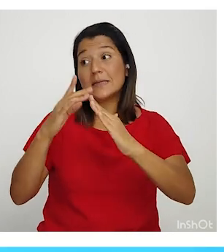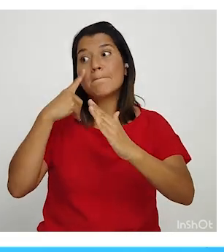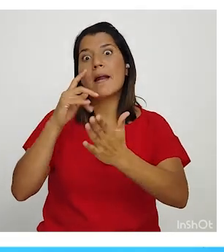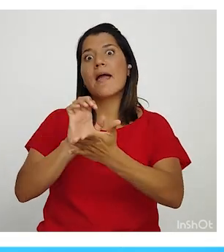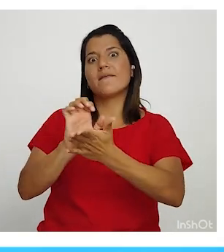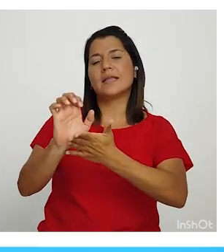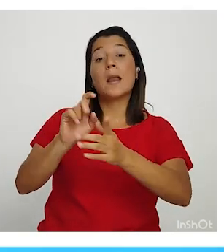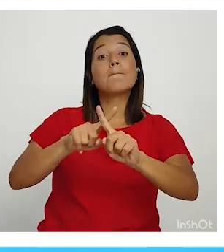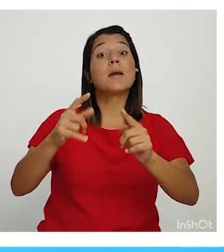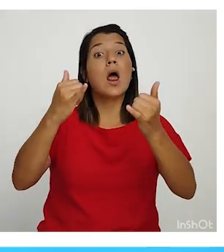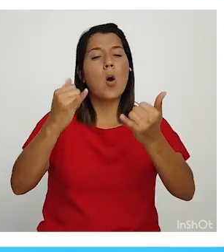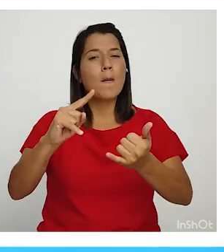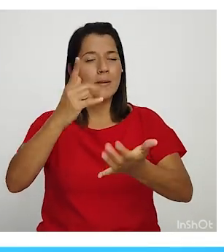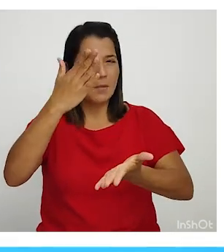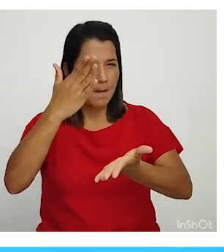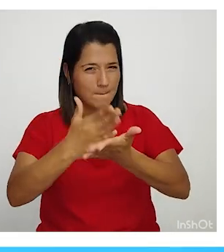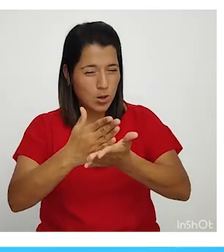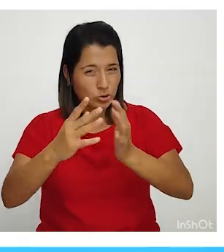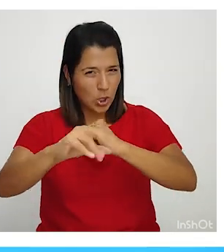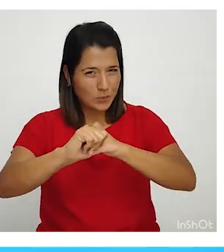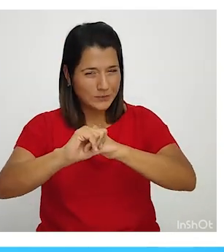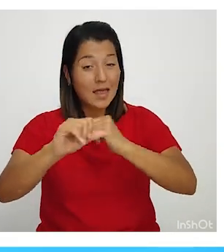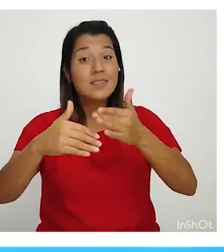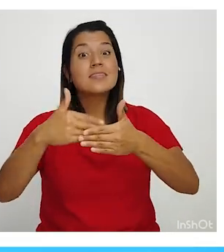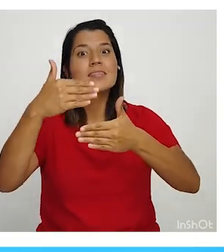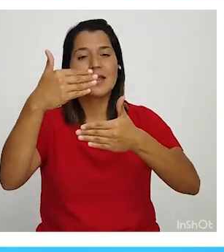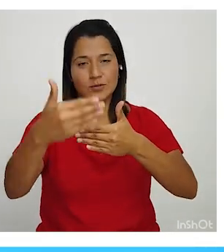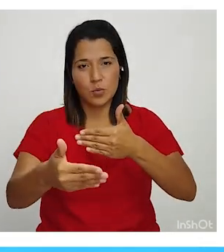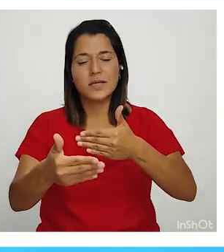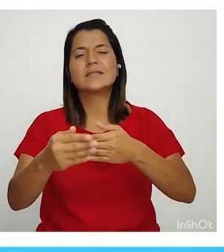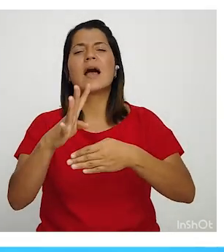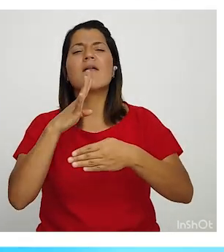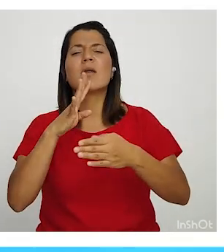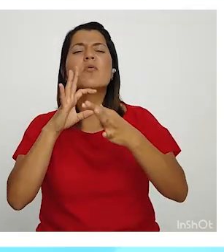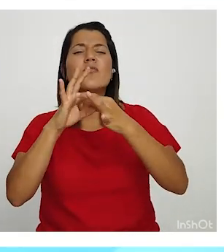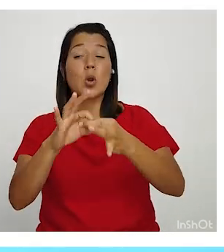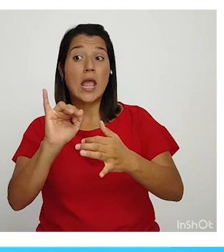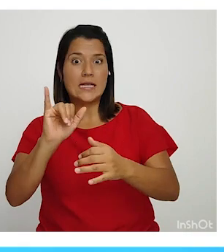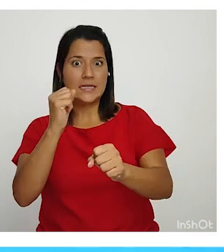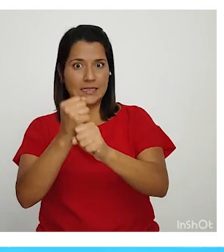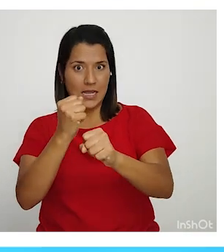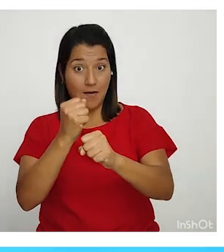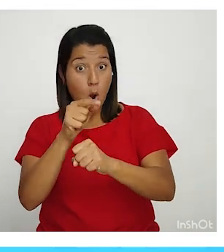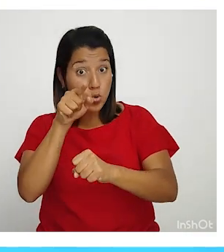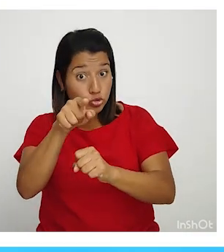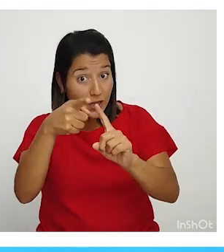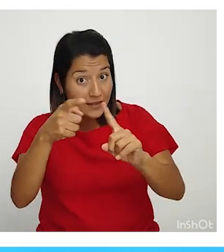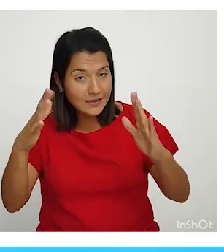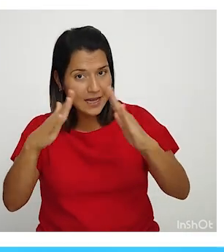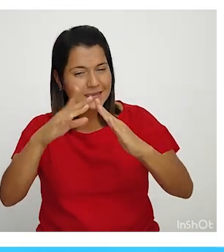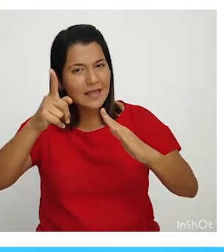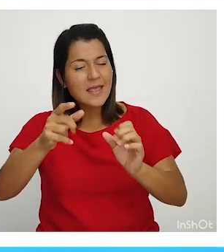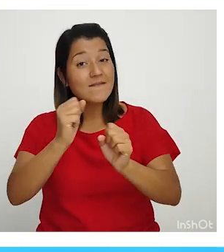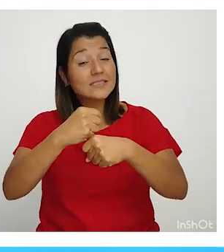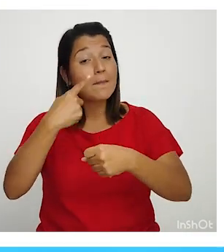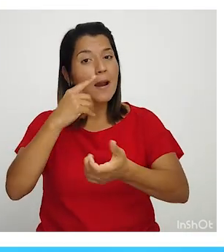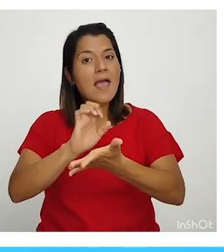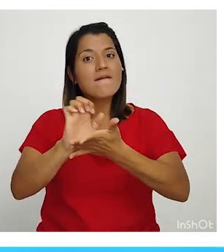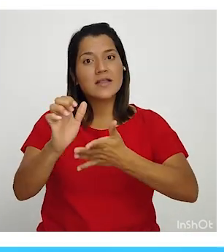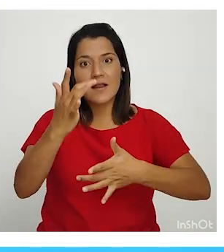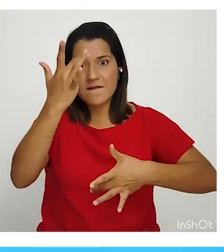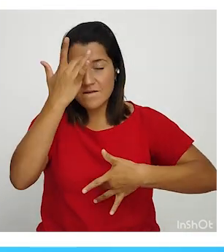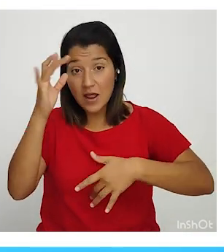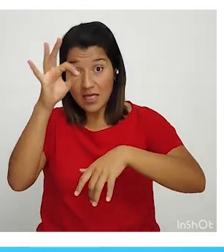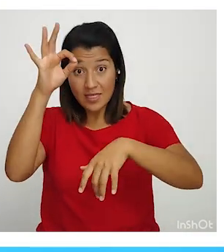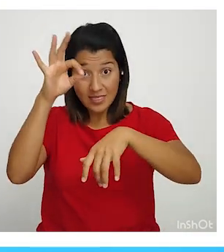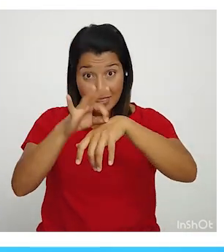pausa comercial y después de venir hablamos sobre ese trabajo que usted en casa debe realizar para evitar contagiarse del dengue o cualquier otra enfermedad que